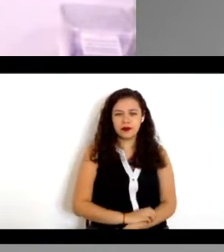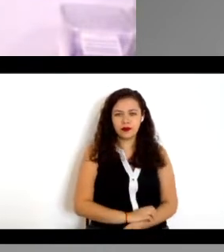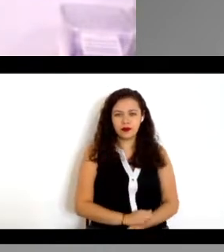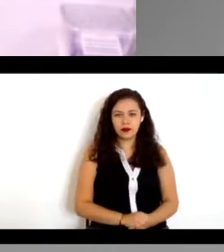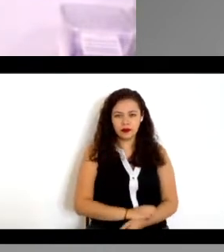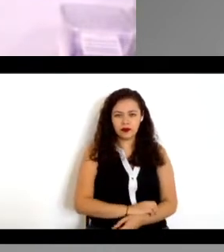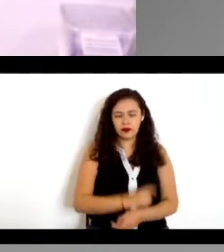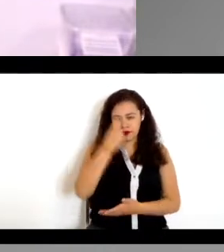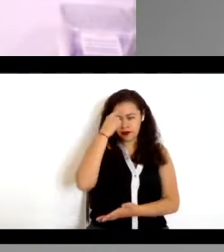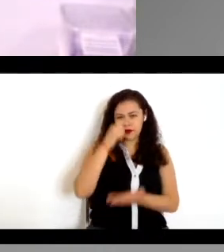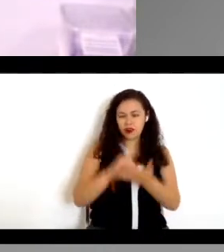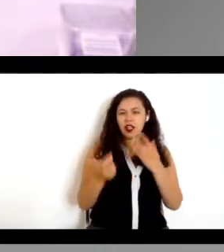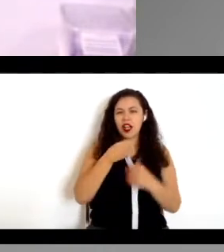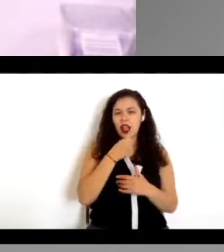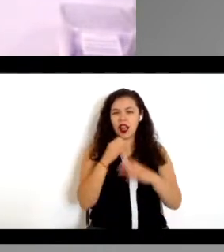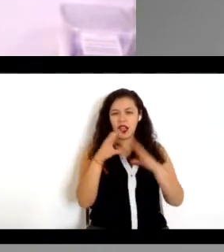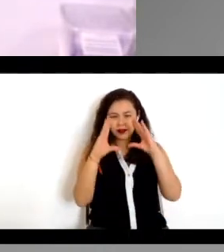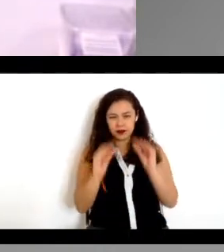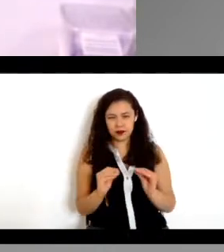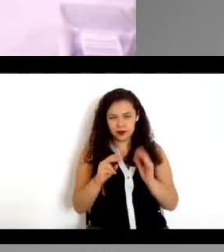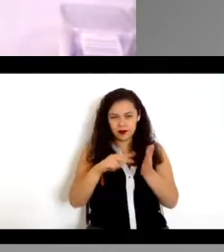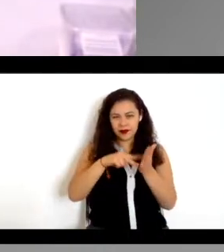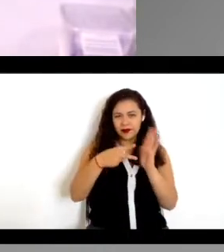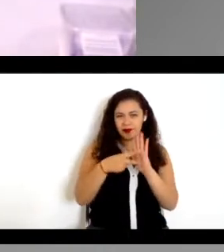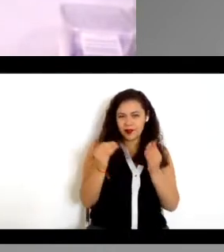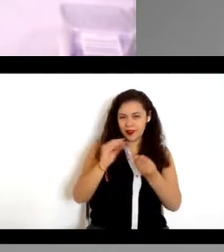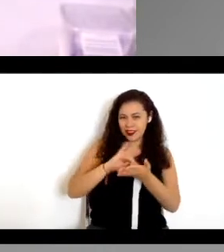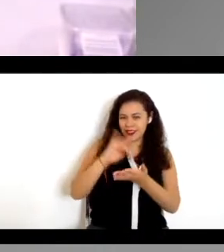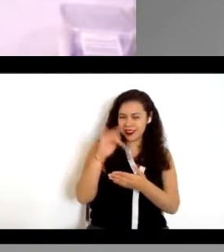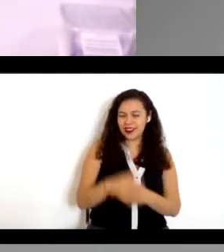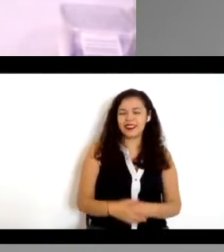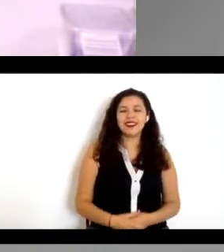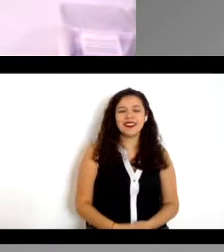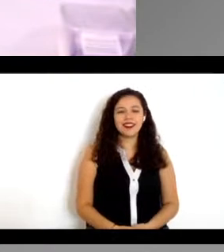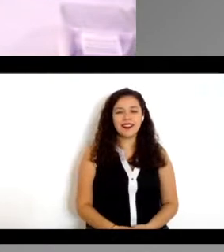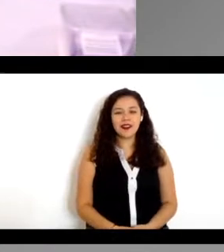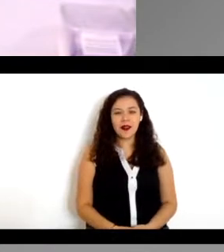Parece que tiene su micrófono apagado, ingeniero. Muchas gracias.